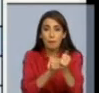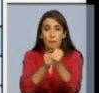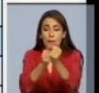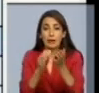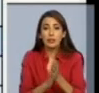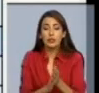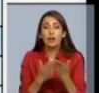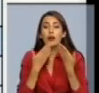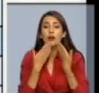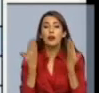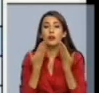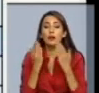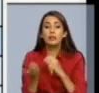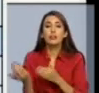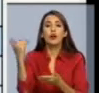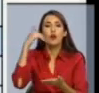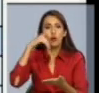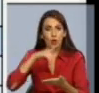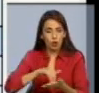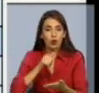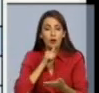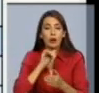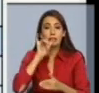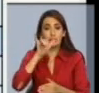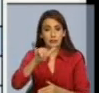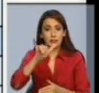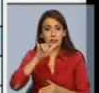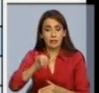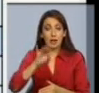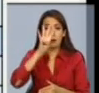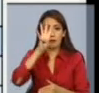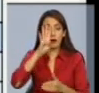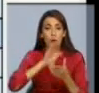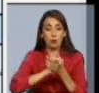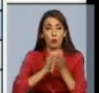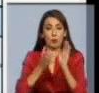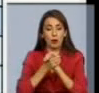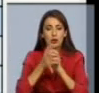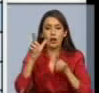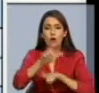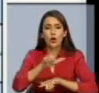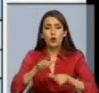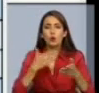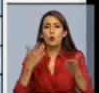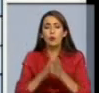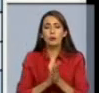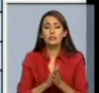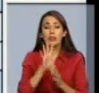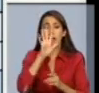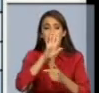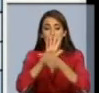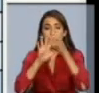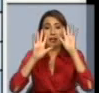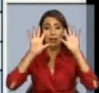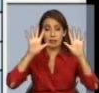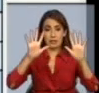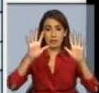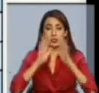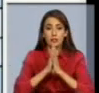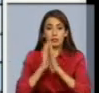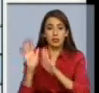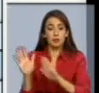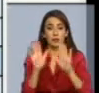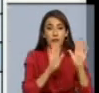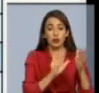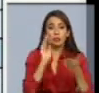se restablecerá de forma paulatina el sábado 4 de noviembre. Los lugares afectados serán 10 barrios de Belisario Quevedo, 4 barrios del